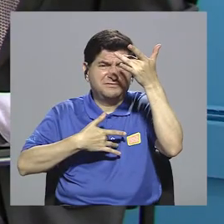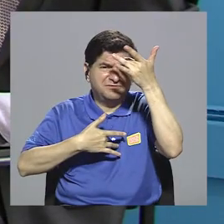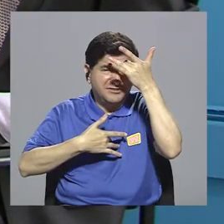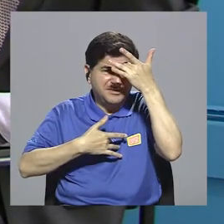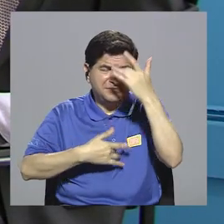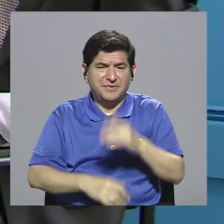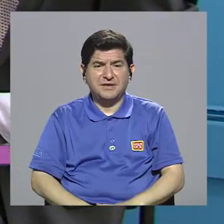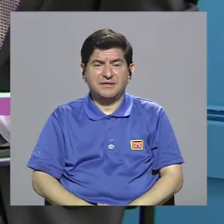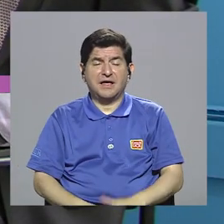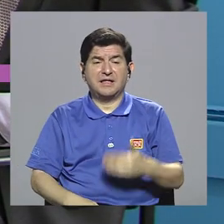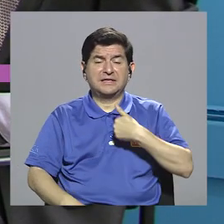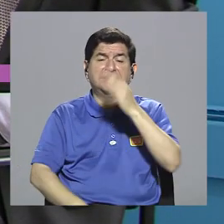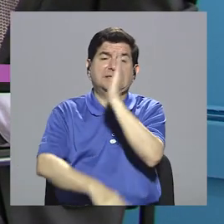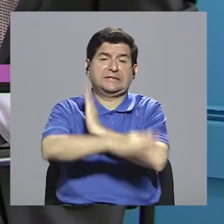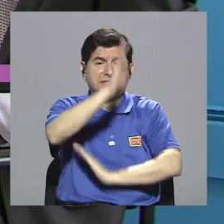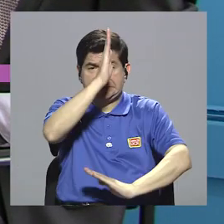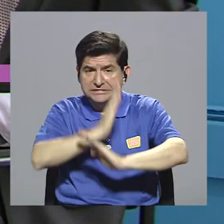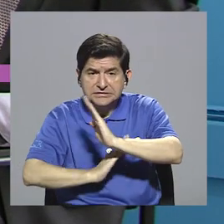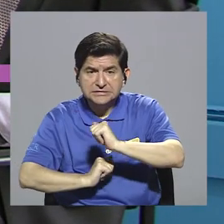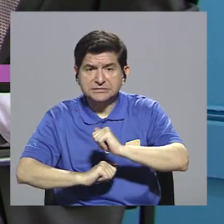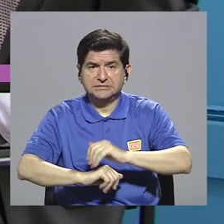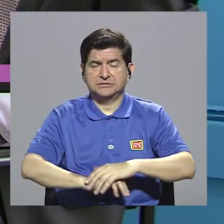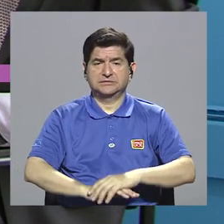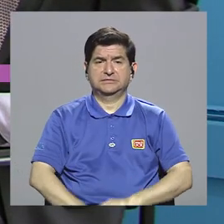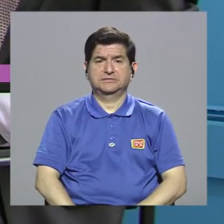que viven con discapacidad